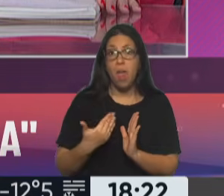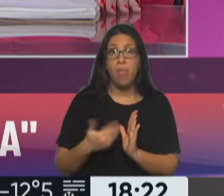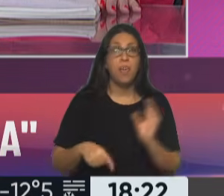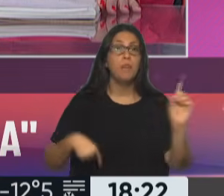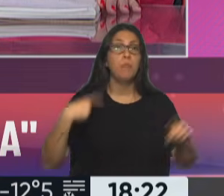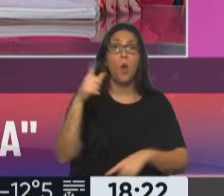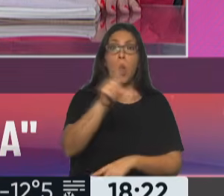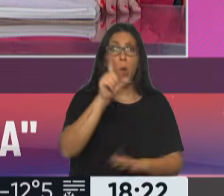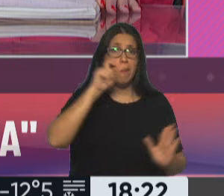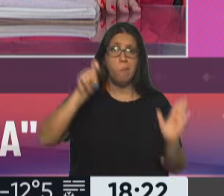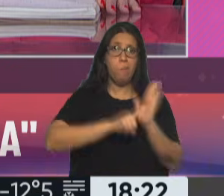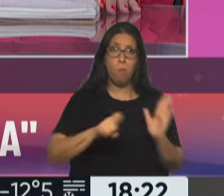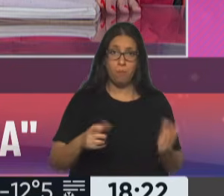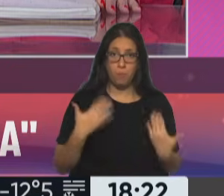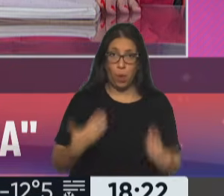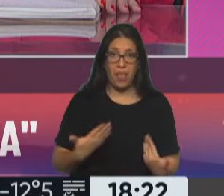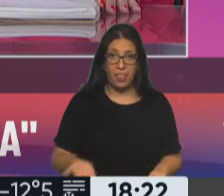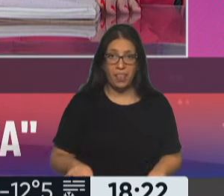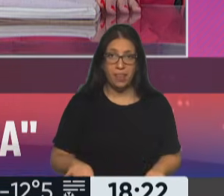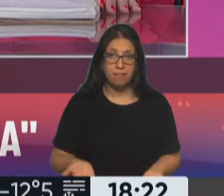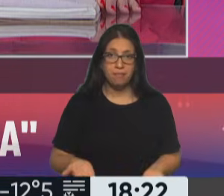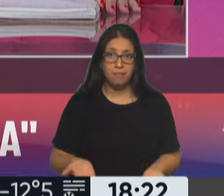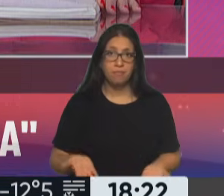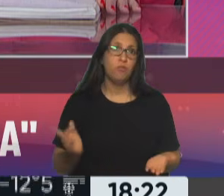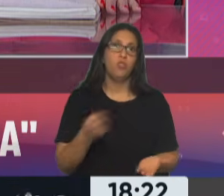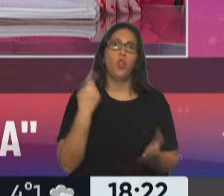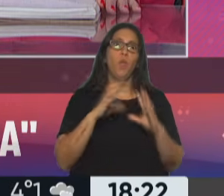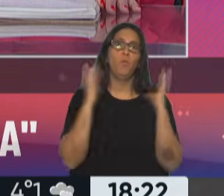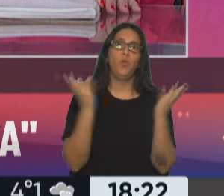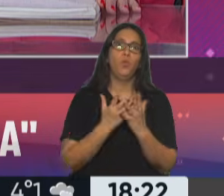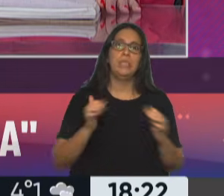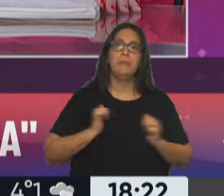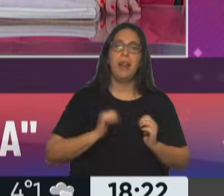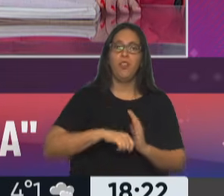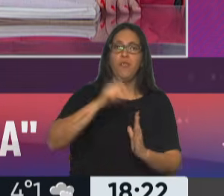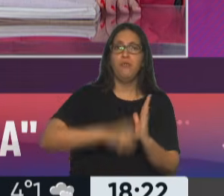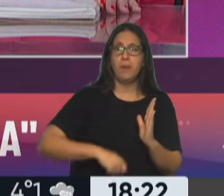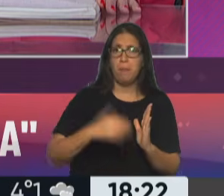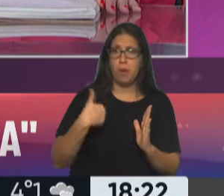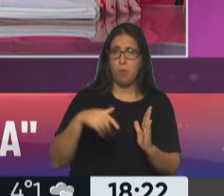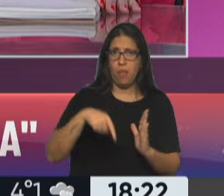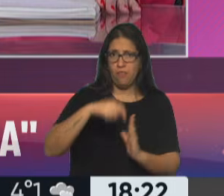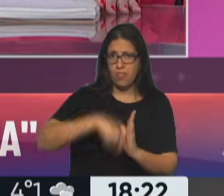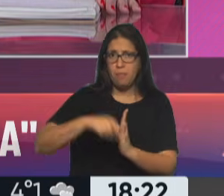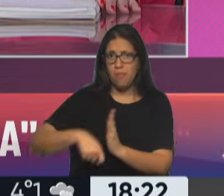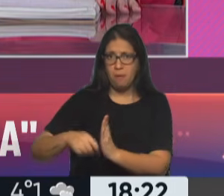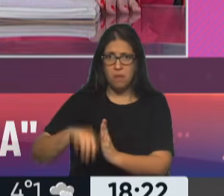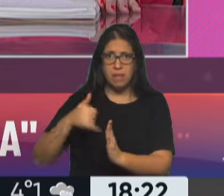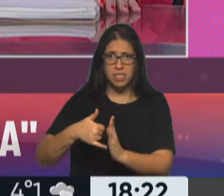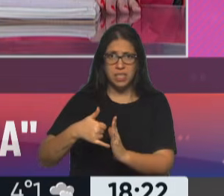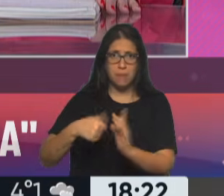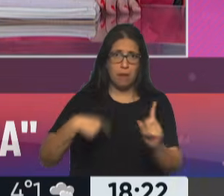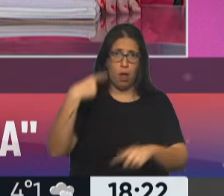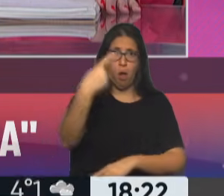propio acuerdo que el mundo está esperando que se firme finalmente, ¿no? Sí, también hay que tener... no